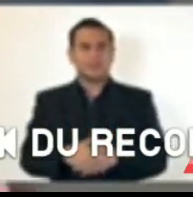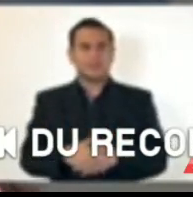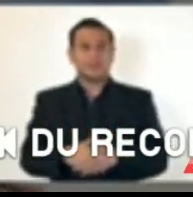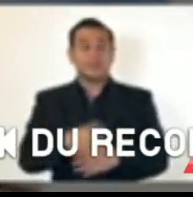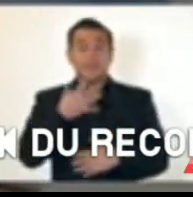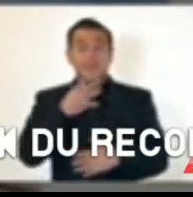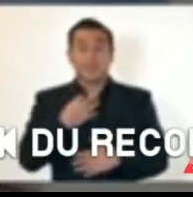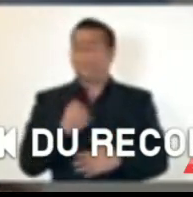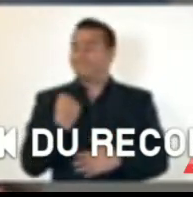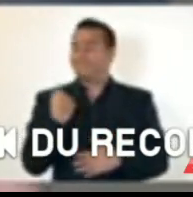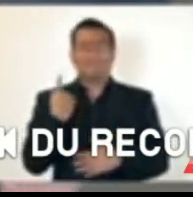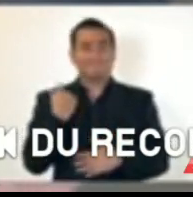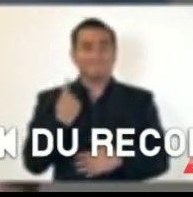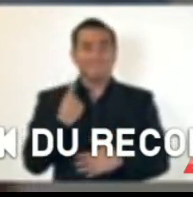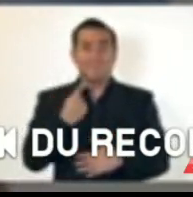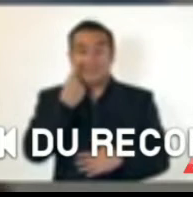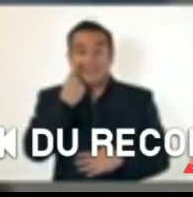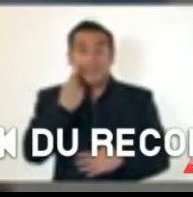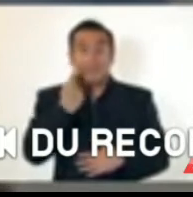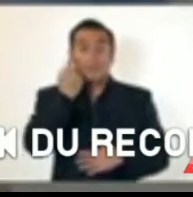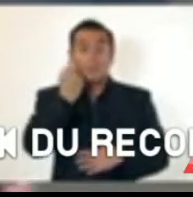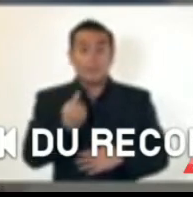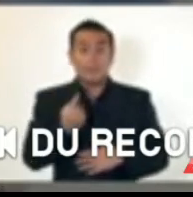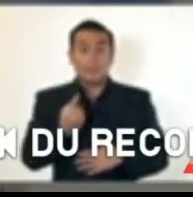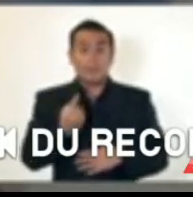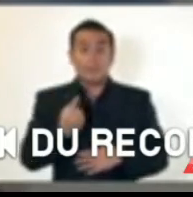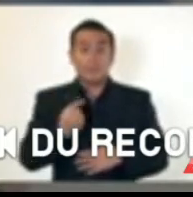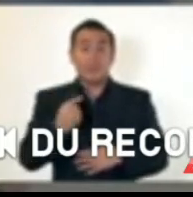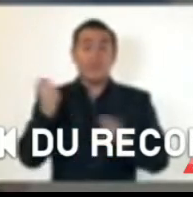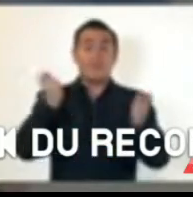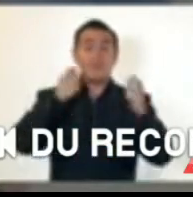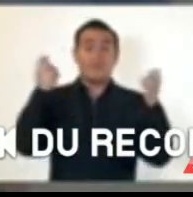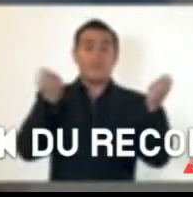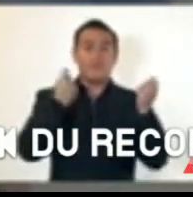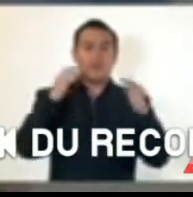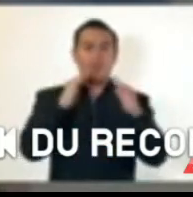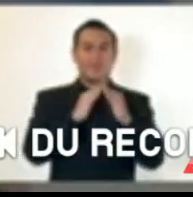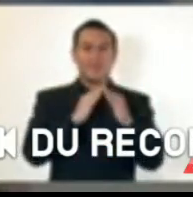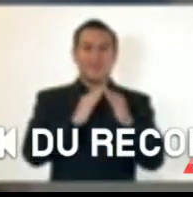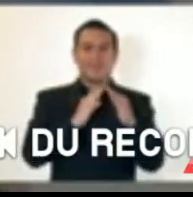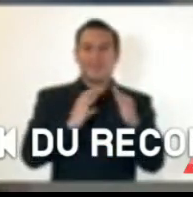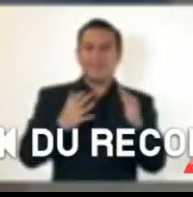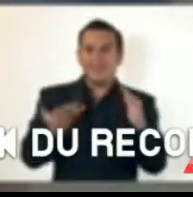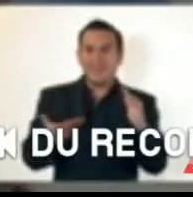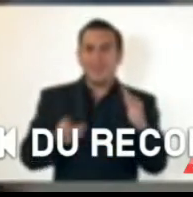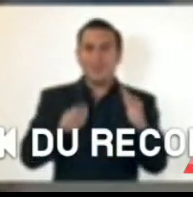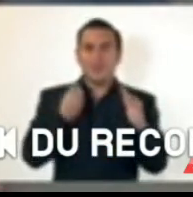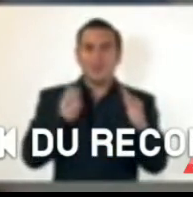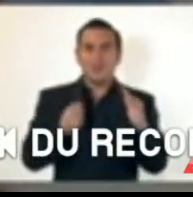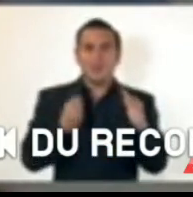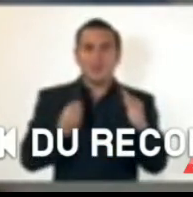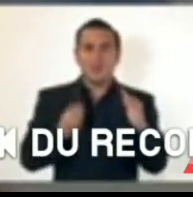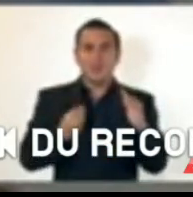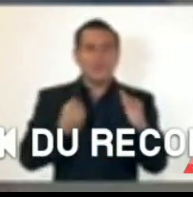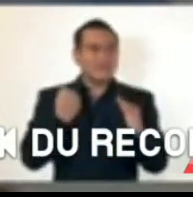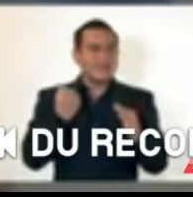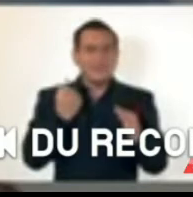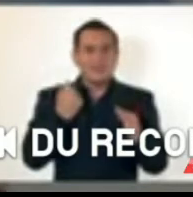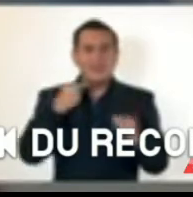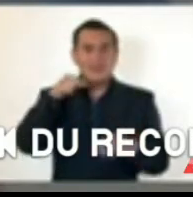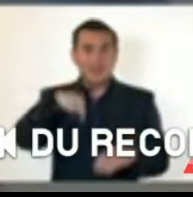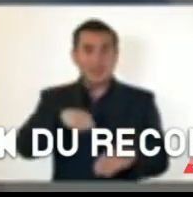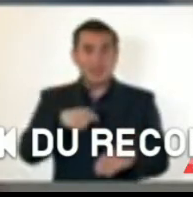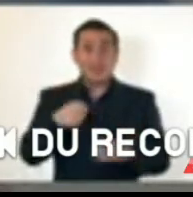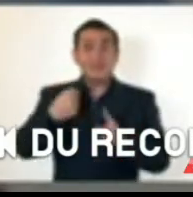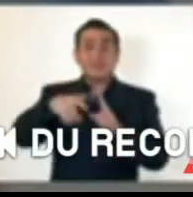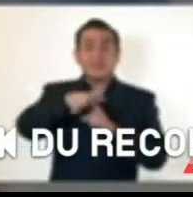Y es inaudito. Hay gente que sube fotografías de fiestas en casas. Es decir, no entienden lo que está pasando. Se está